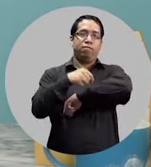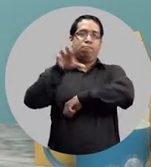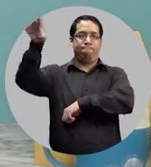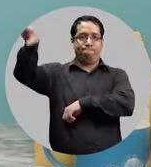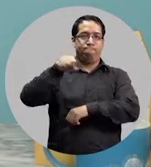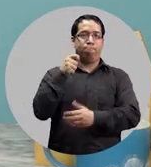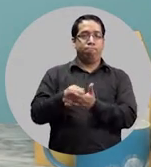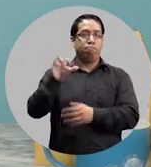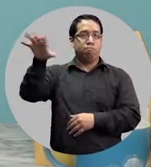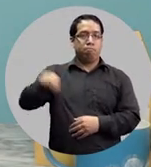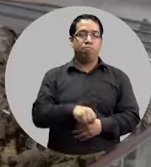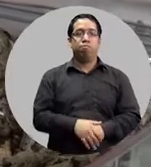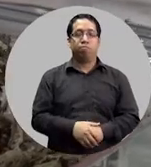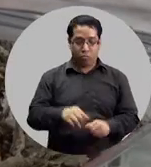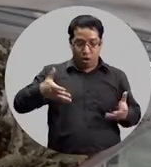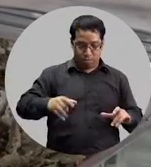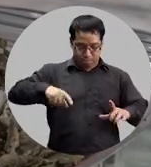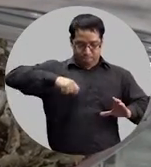mezcla.